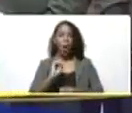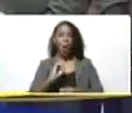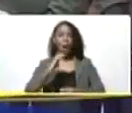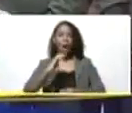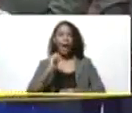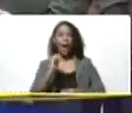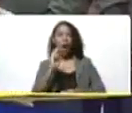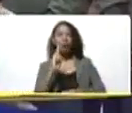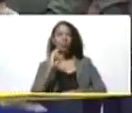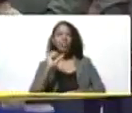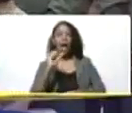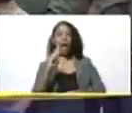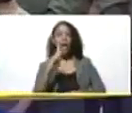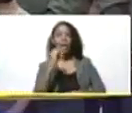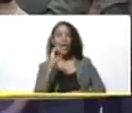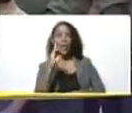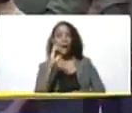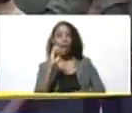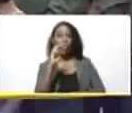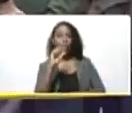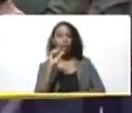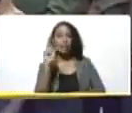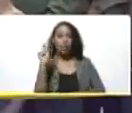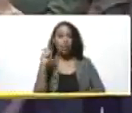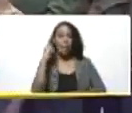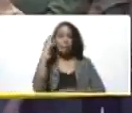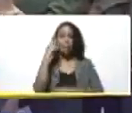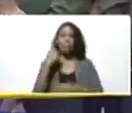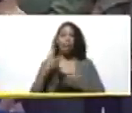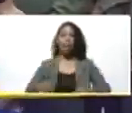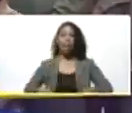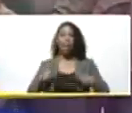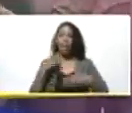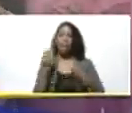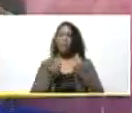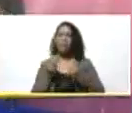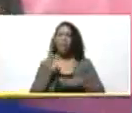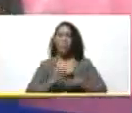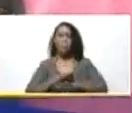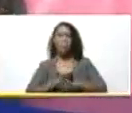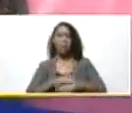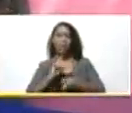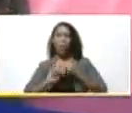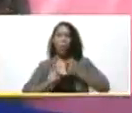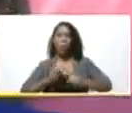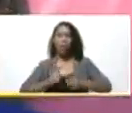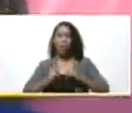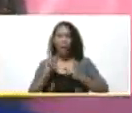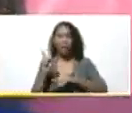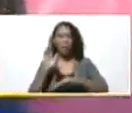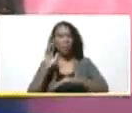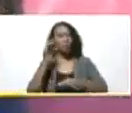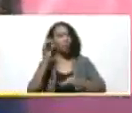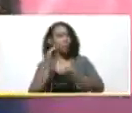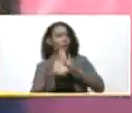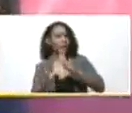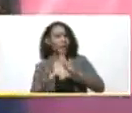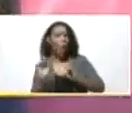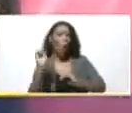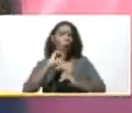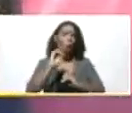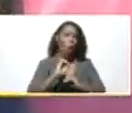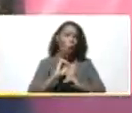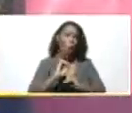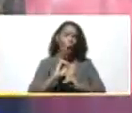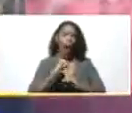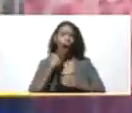causalidades? Uno se pregunta mucho en la vida cuando suceden cosas. ¿Esto es algo casual o es algo